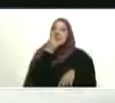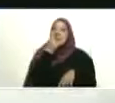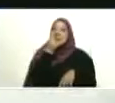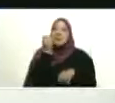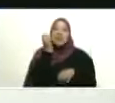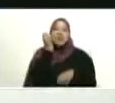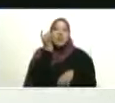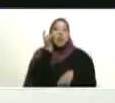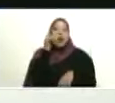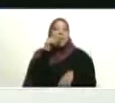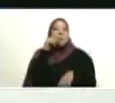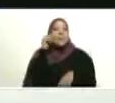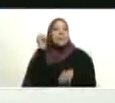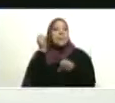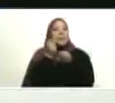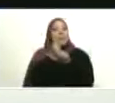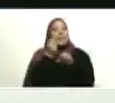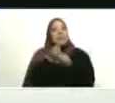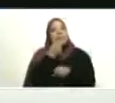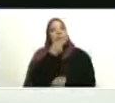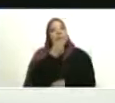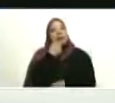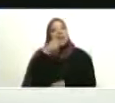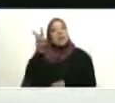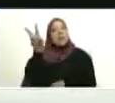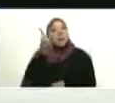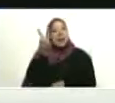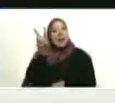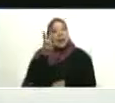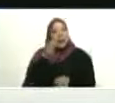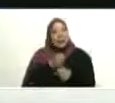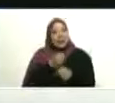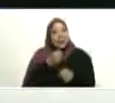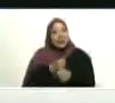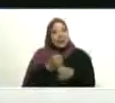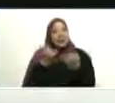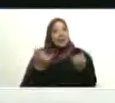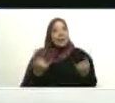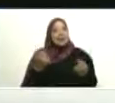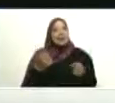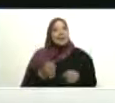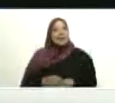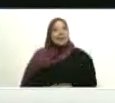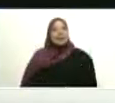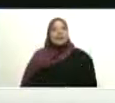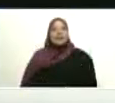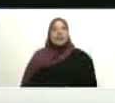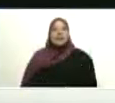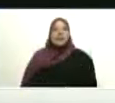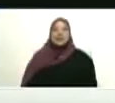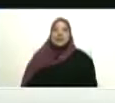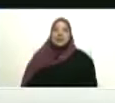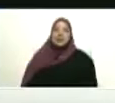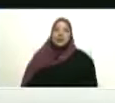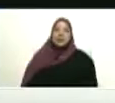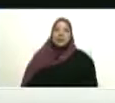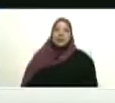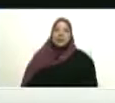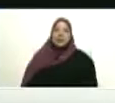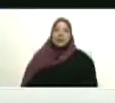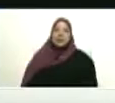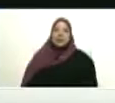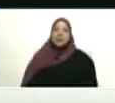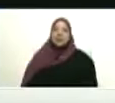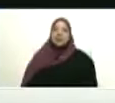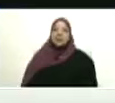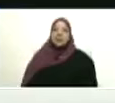azul marino. Mira, qué bella es Venezuela. Esta es nuestra patria, nuestra tierra, que nos dejó Bolívar. Es bella.